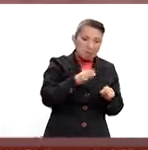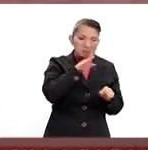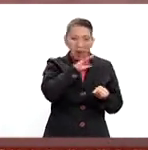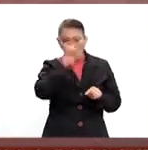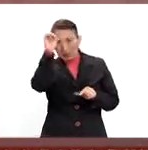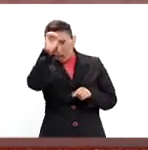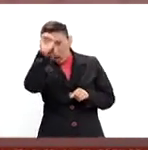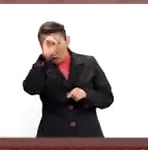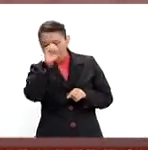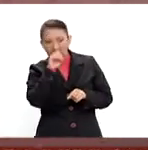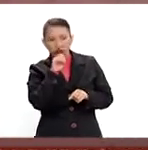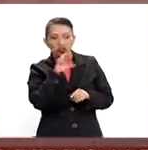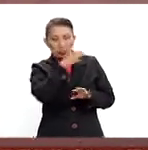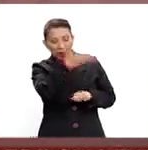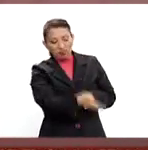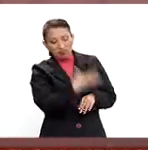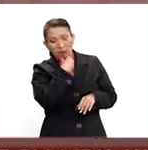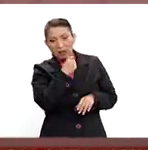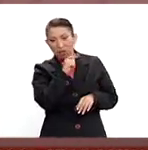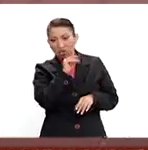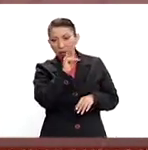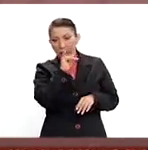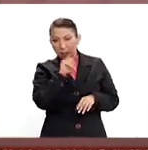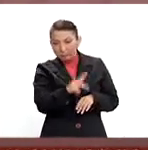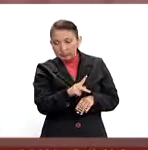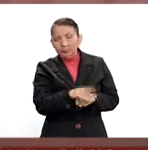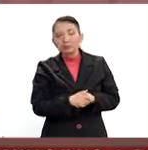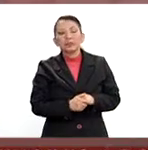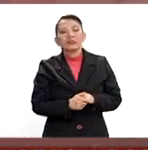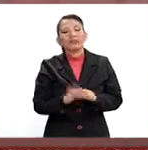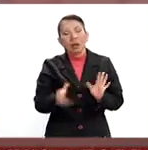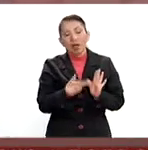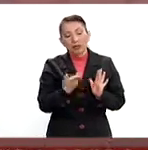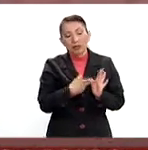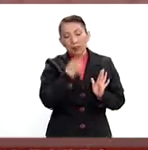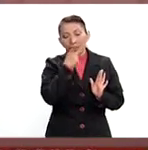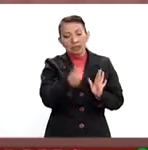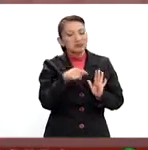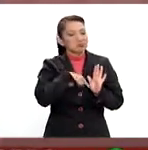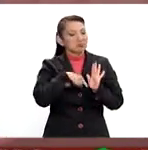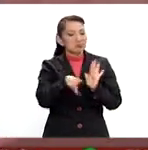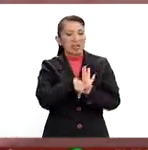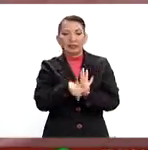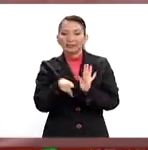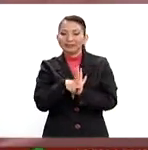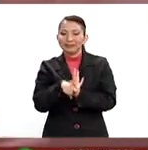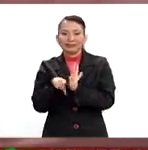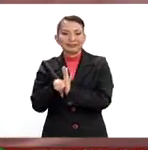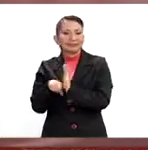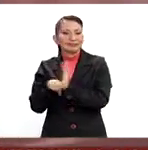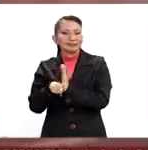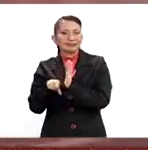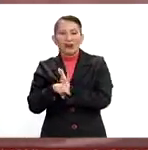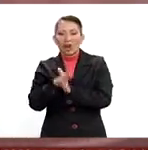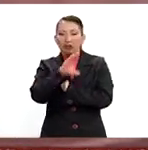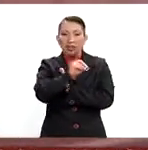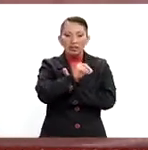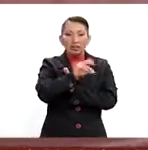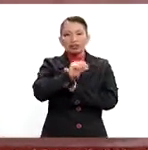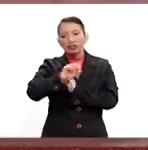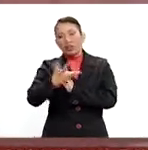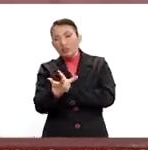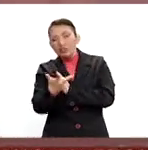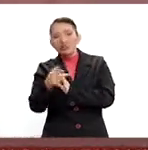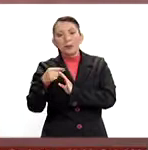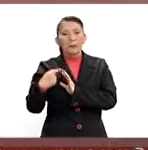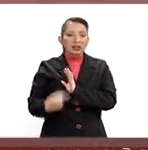opinión de este personaje, y pues constantemente ha tenido un saldo negativo. Menos 80, menos 88,